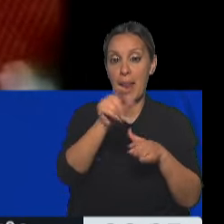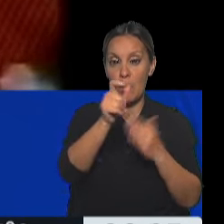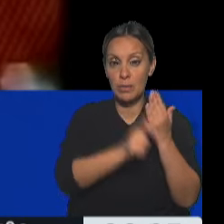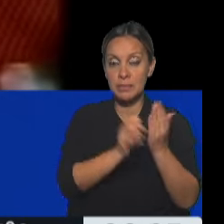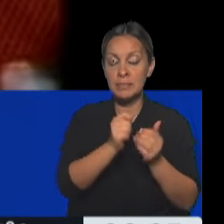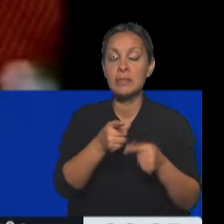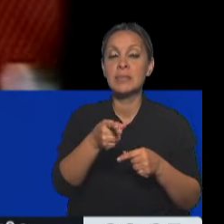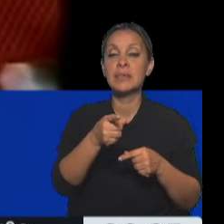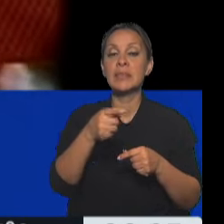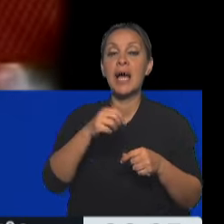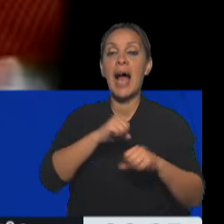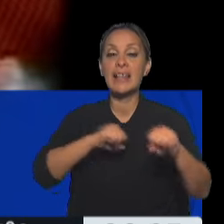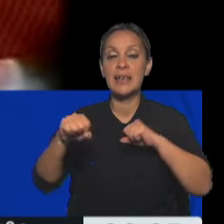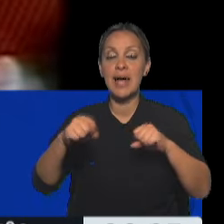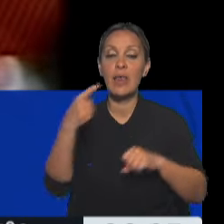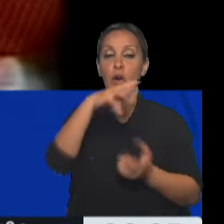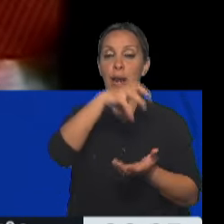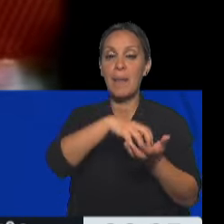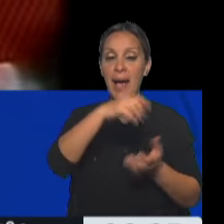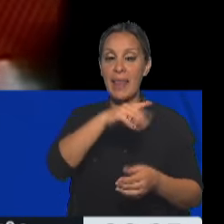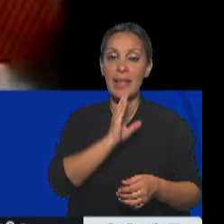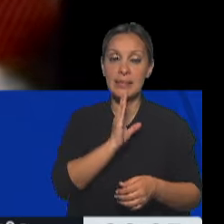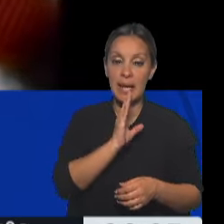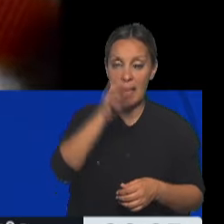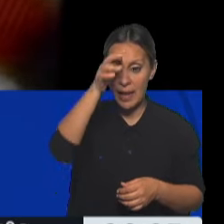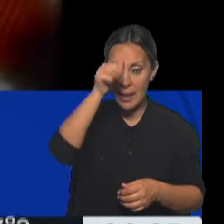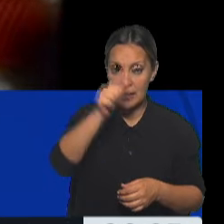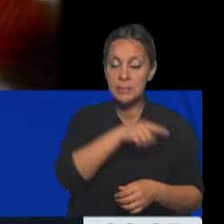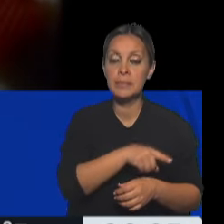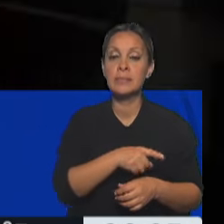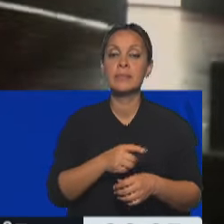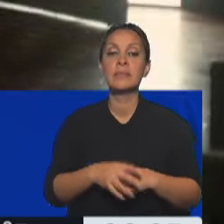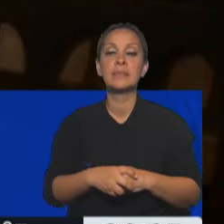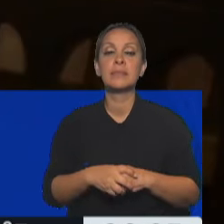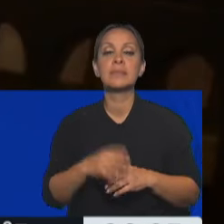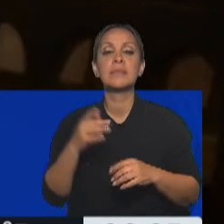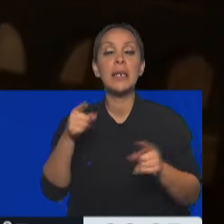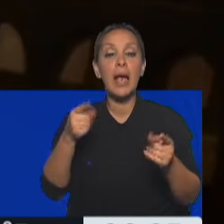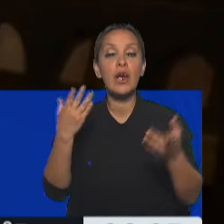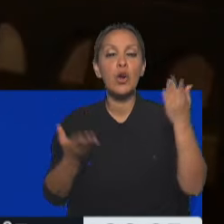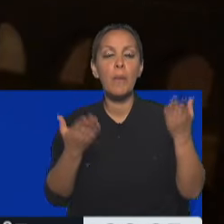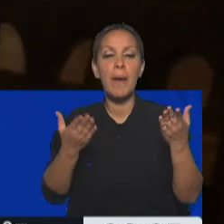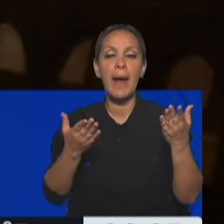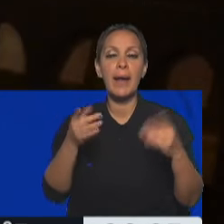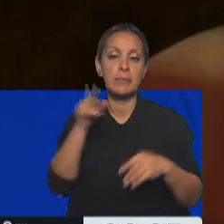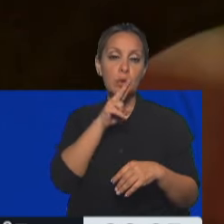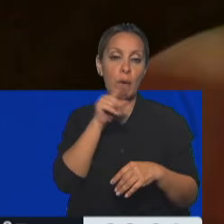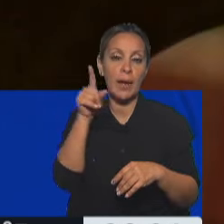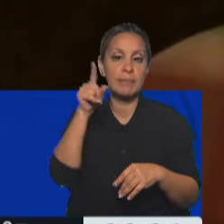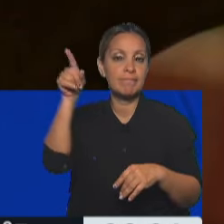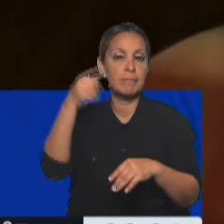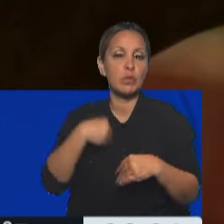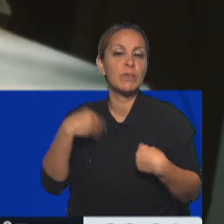de Israel, a la AMIA, los 5 presidentes y muchos más, y los contrasta con lo que ella fue viviendo y sintiendo en su vida como migrante en